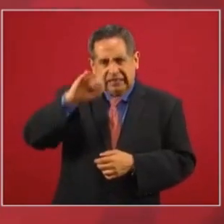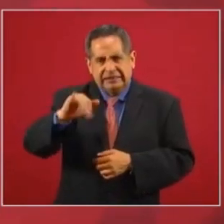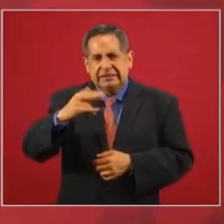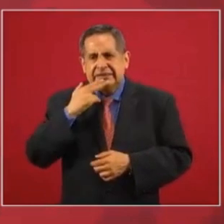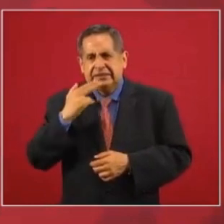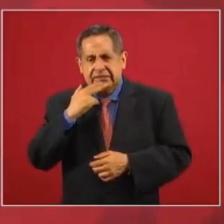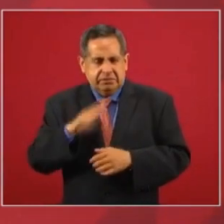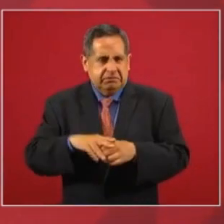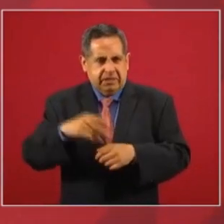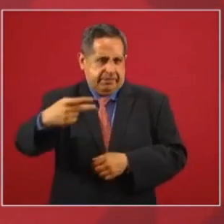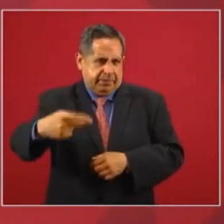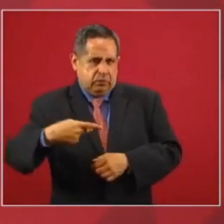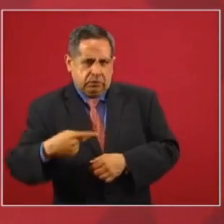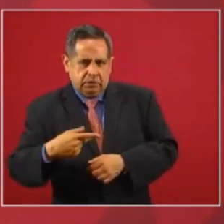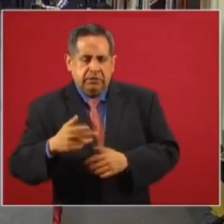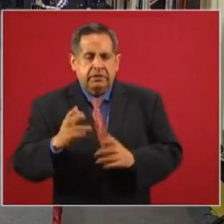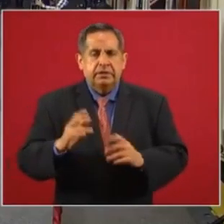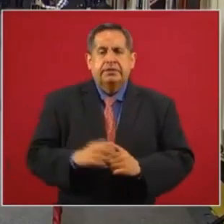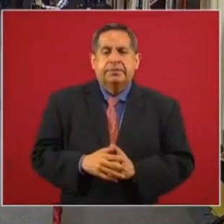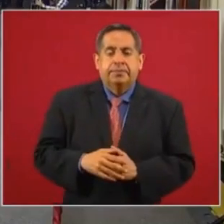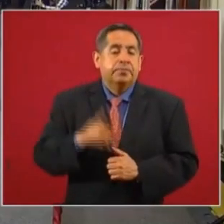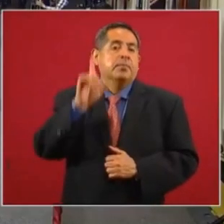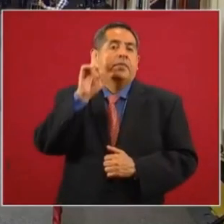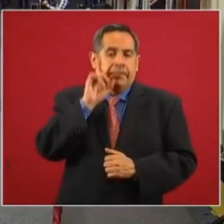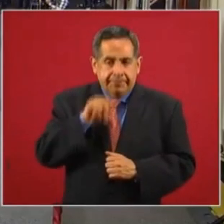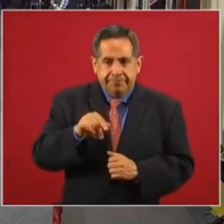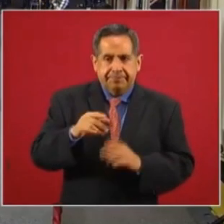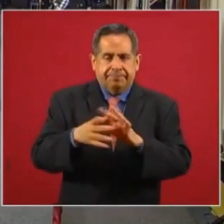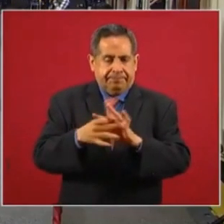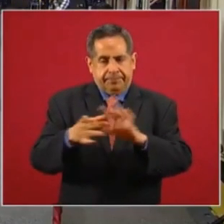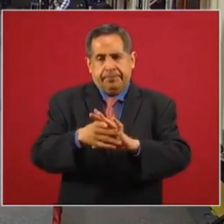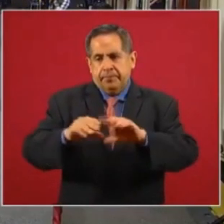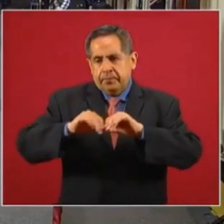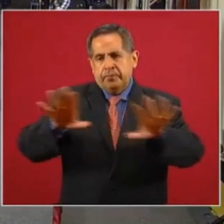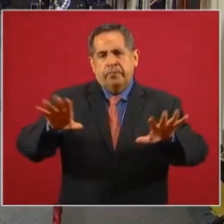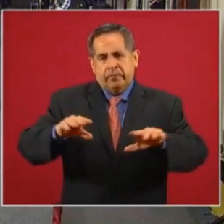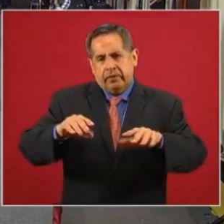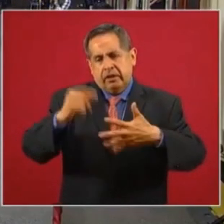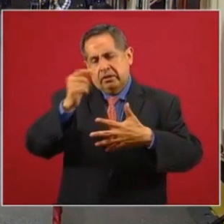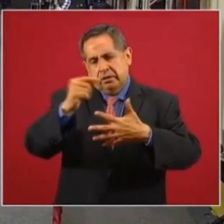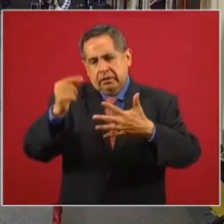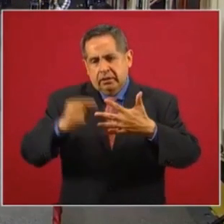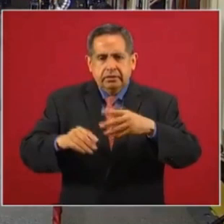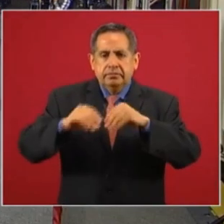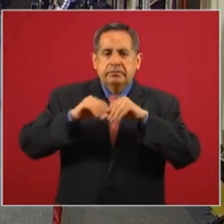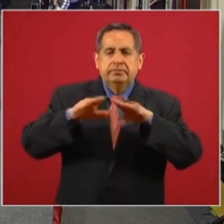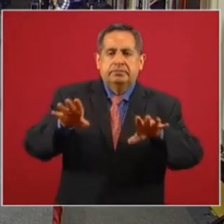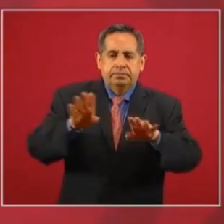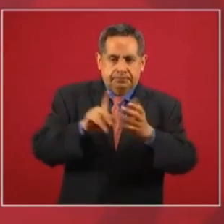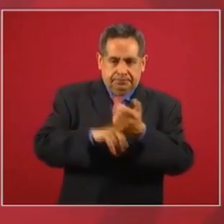por tu pregunta. Y mañana vamos a dar a conocer